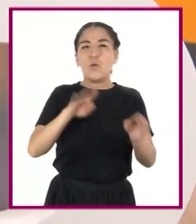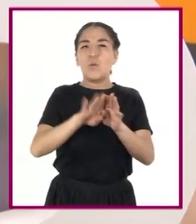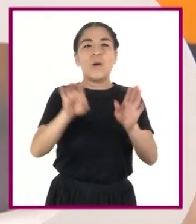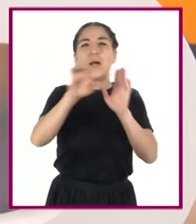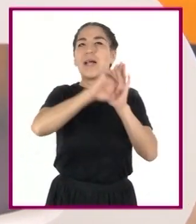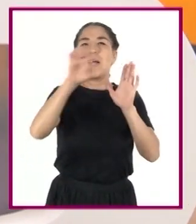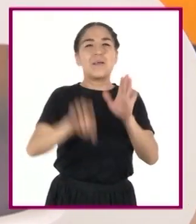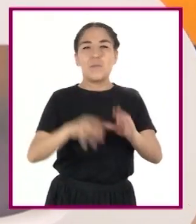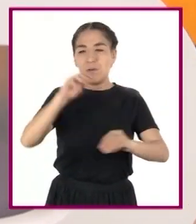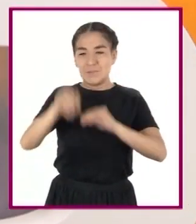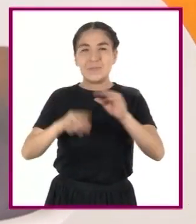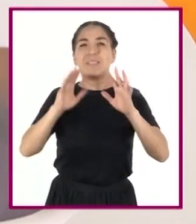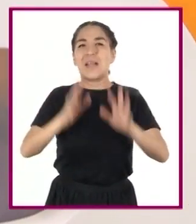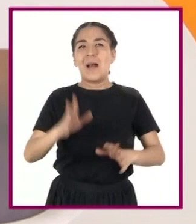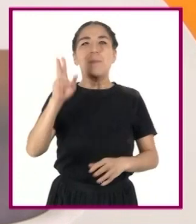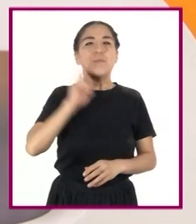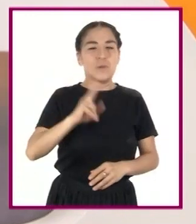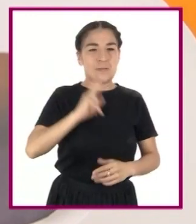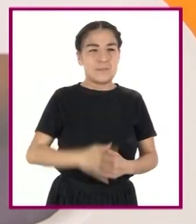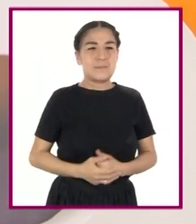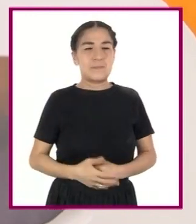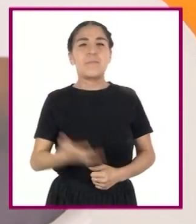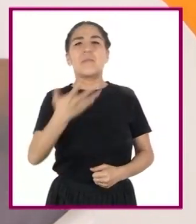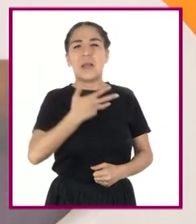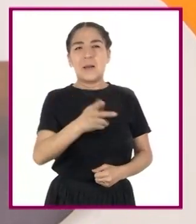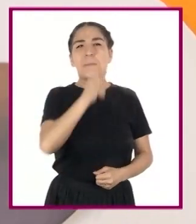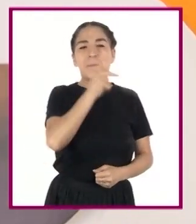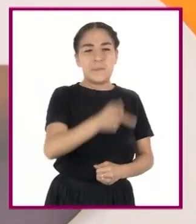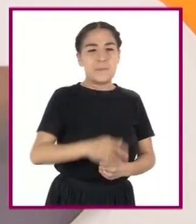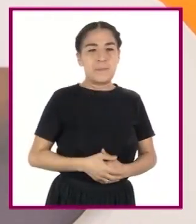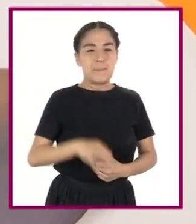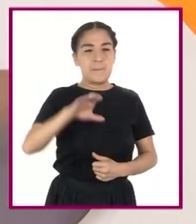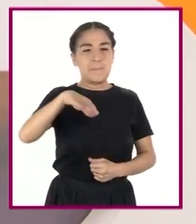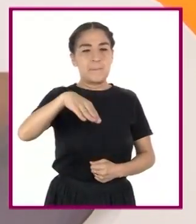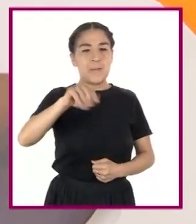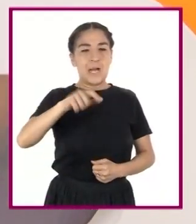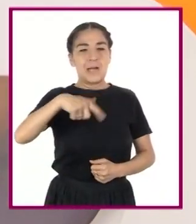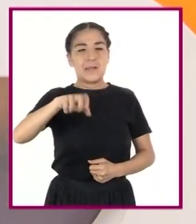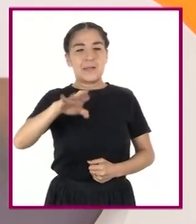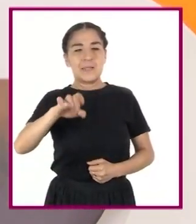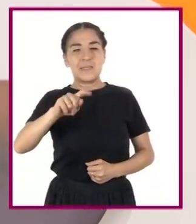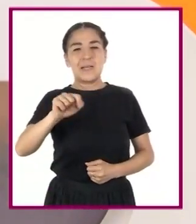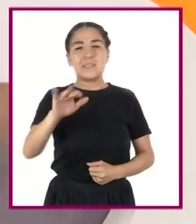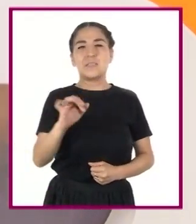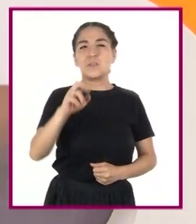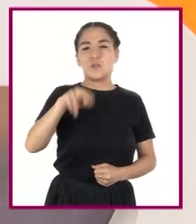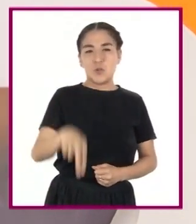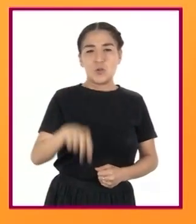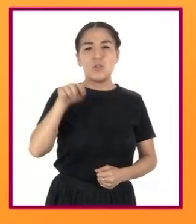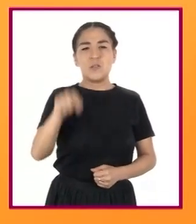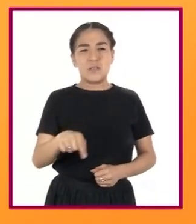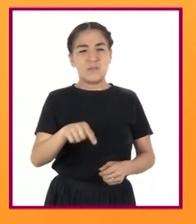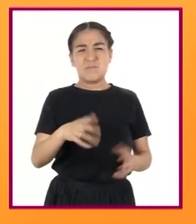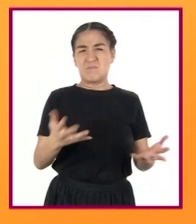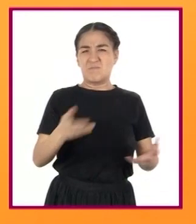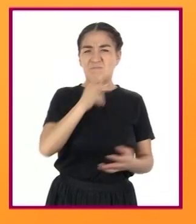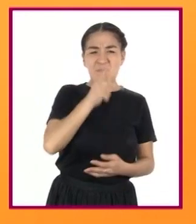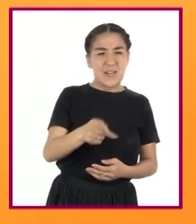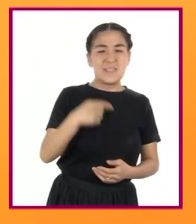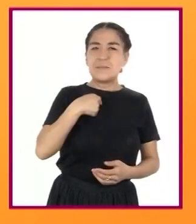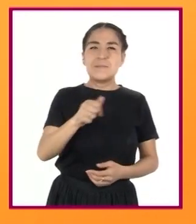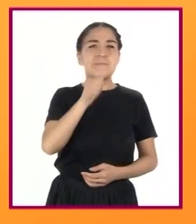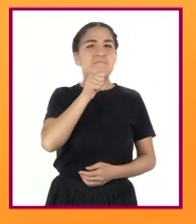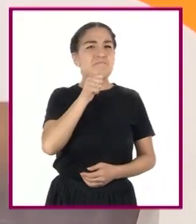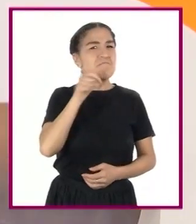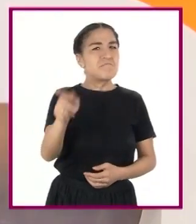prototipos. Aunque también existe la palabra maquetación en el ámbito editorial. ¿Maquetación? No había escuchado